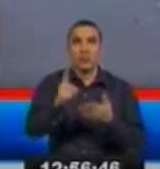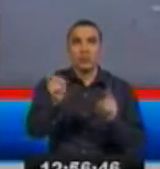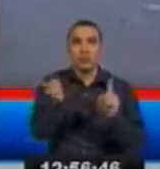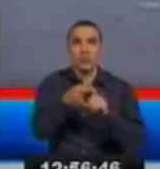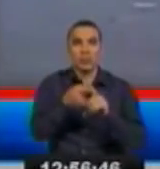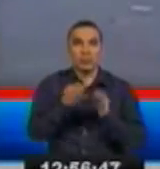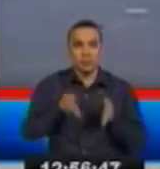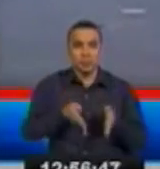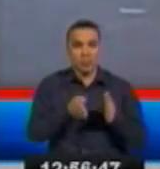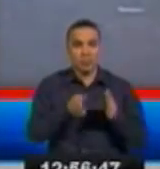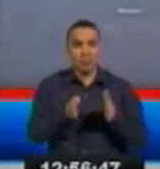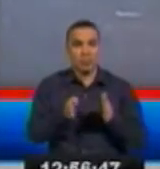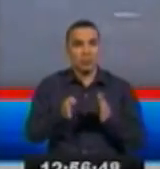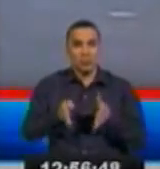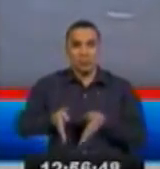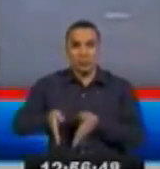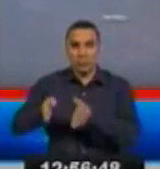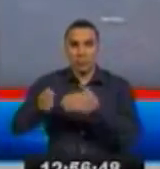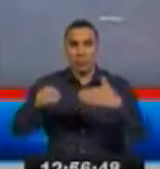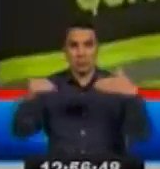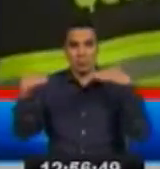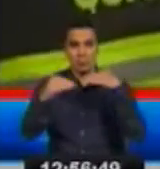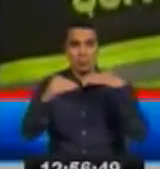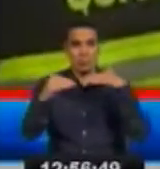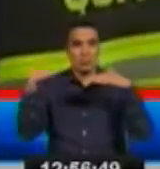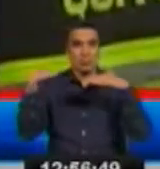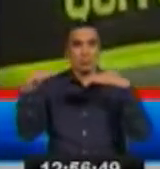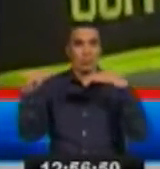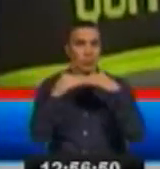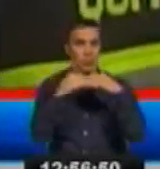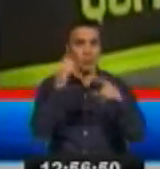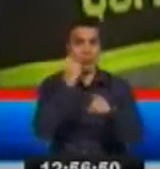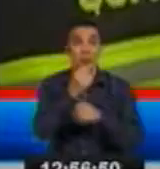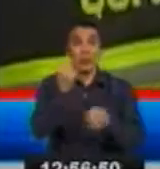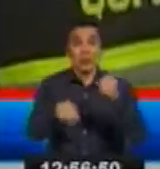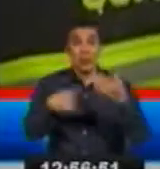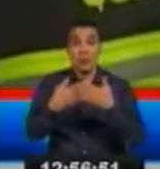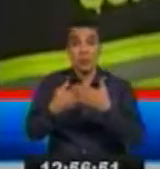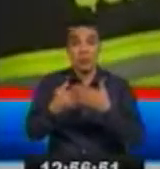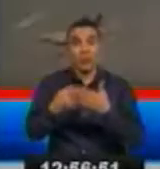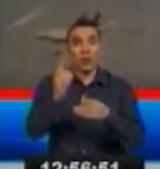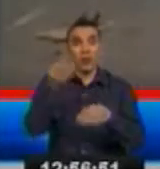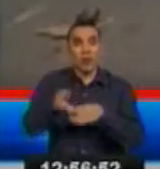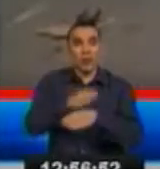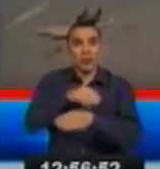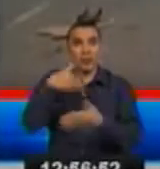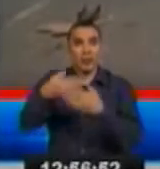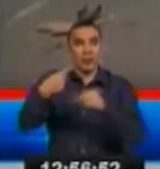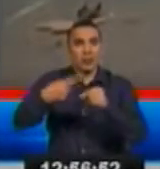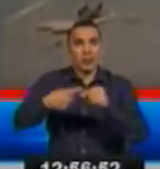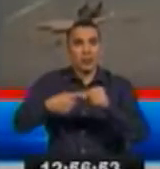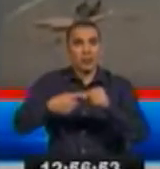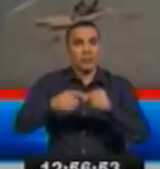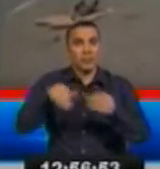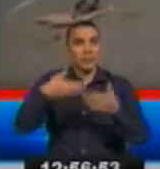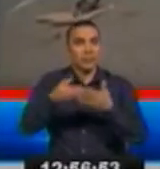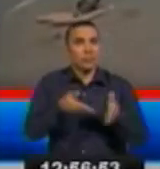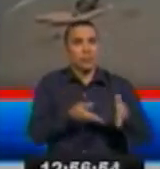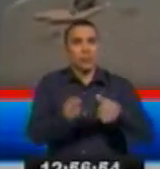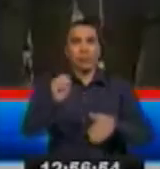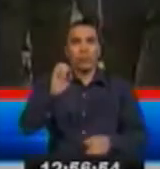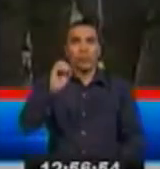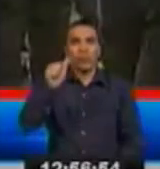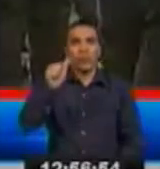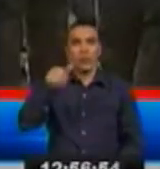de poder de circulación estrechamientos el vehículo colombiano antes de llegar a quitó había recorrido la ruta neiva pitalito poco a